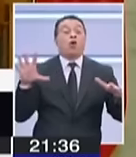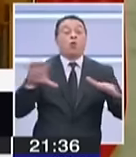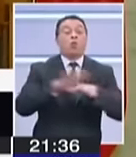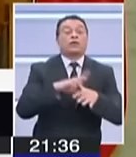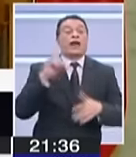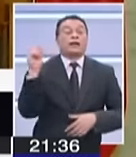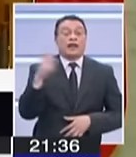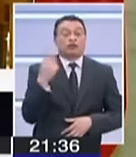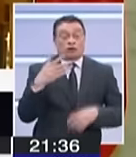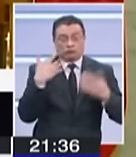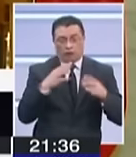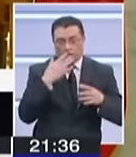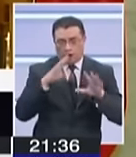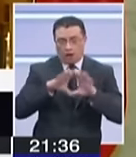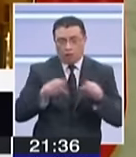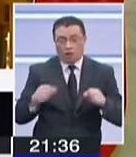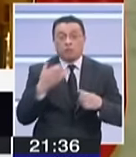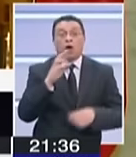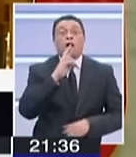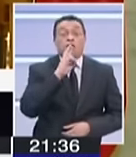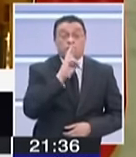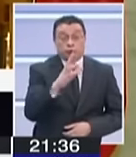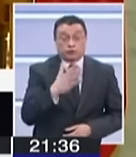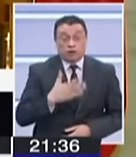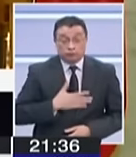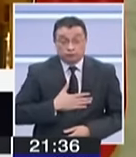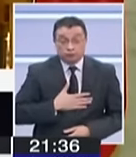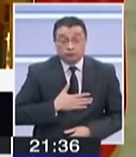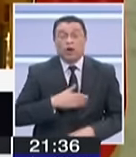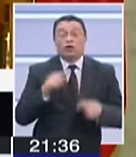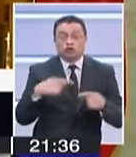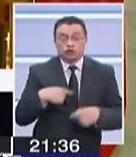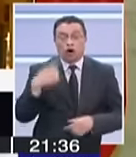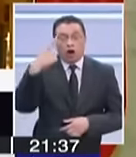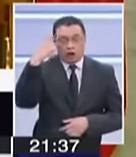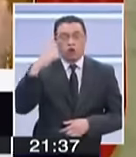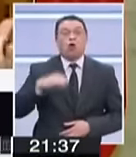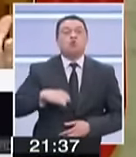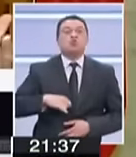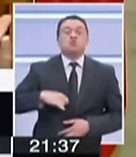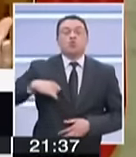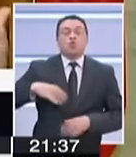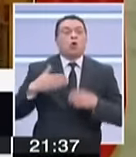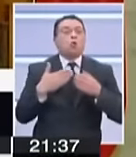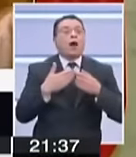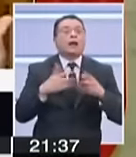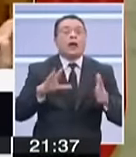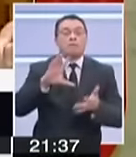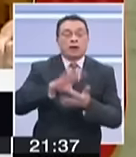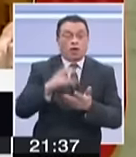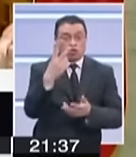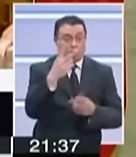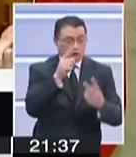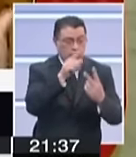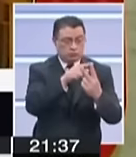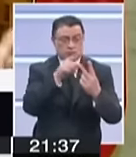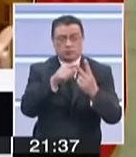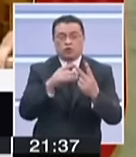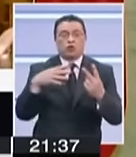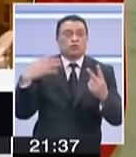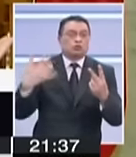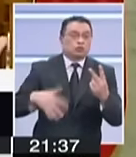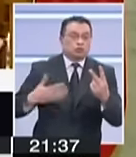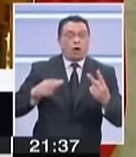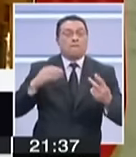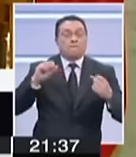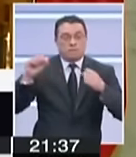le quiero decir, Mónica, contestando derechamente, yo creo que es un lujo para cualquier país tener dos personalidades